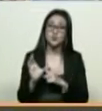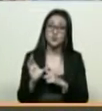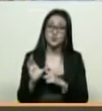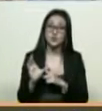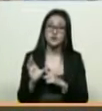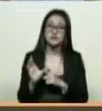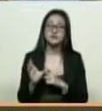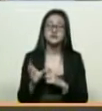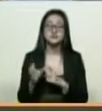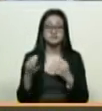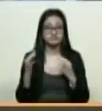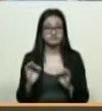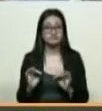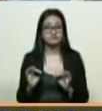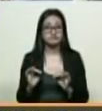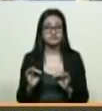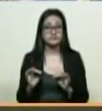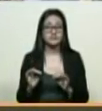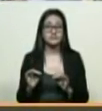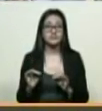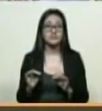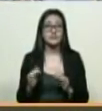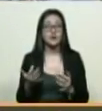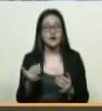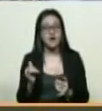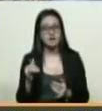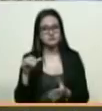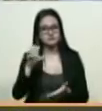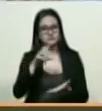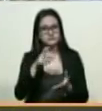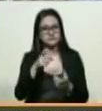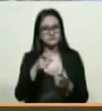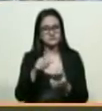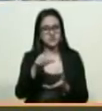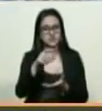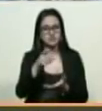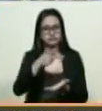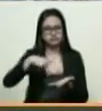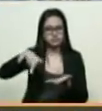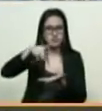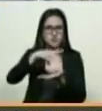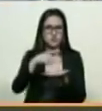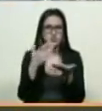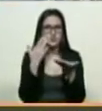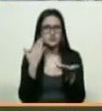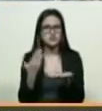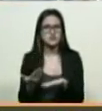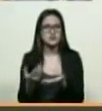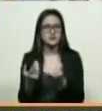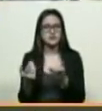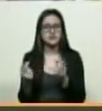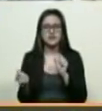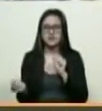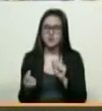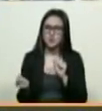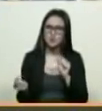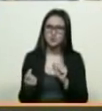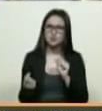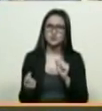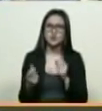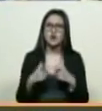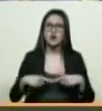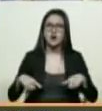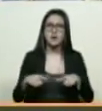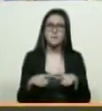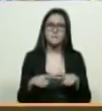revolución, definitivamente. En esta oportunidad nos encontramos en el hemiciclo que representa pues un escenario de debate, de discusión, un